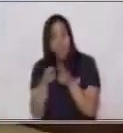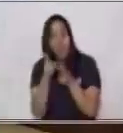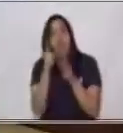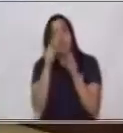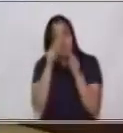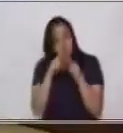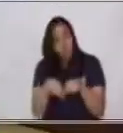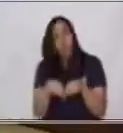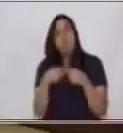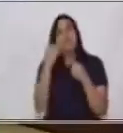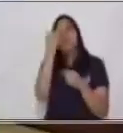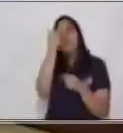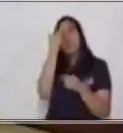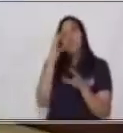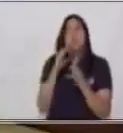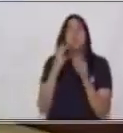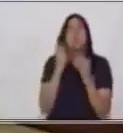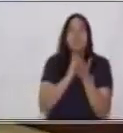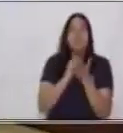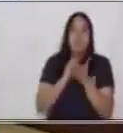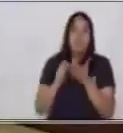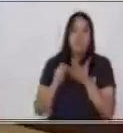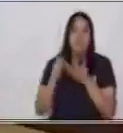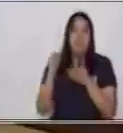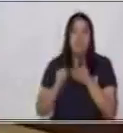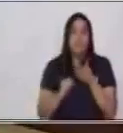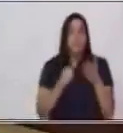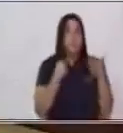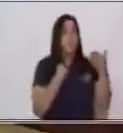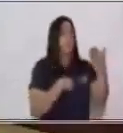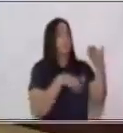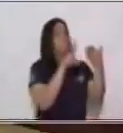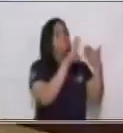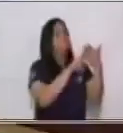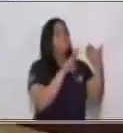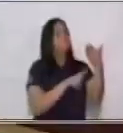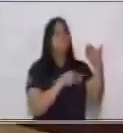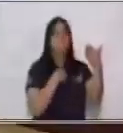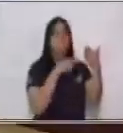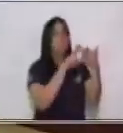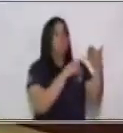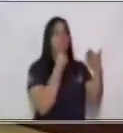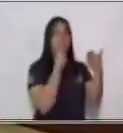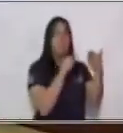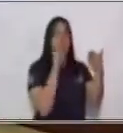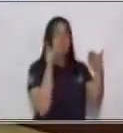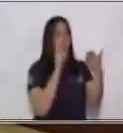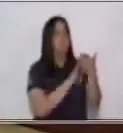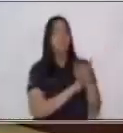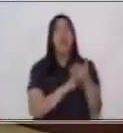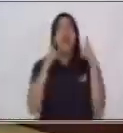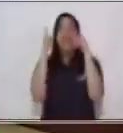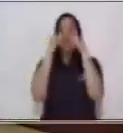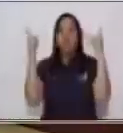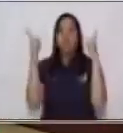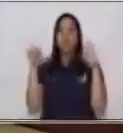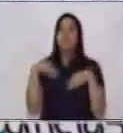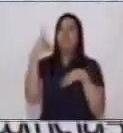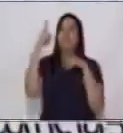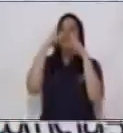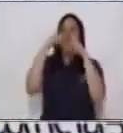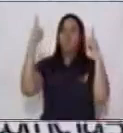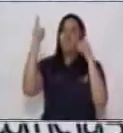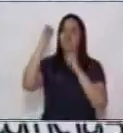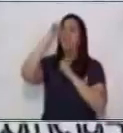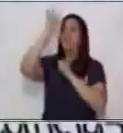ya descartar y quedarnos únicamente con lo importante. El Sol. El Sol es una estrella que está en el